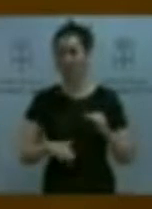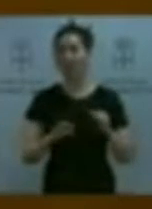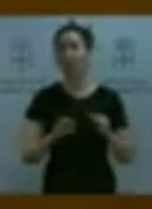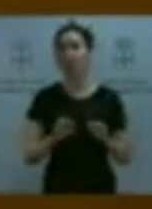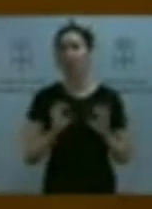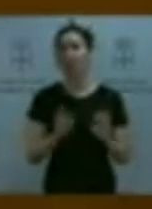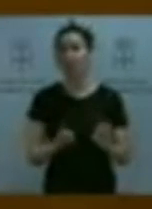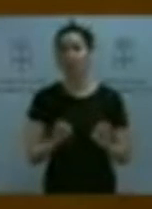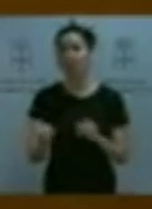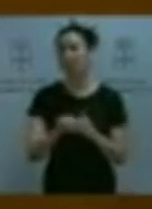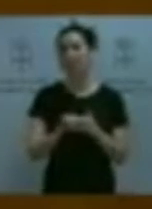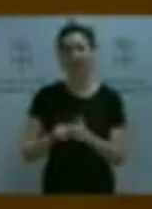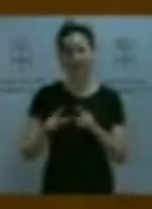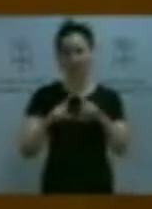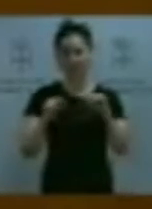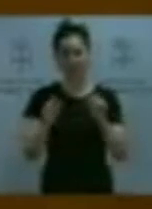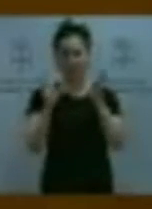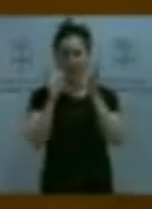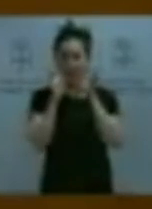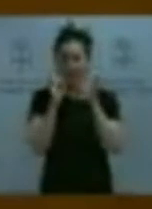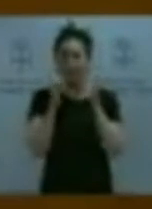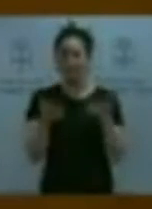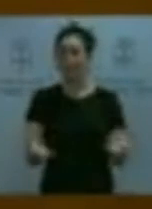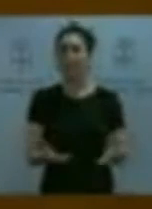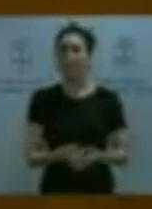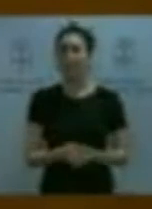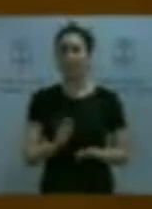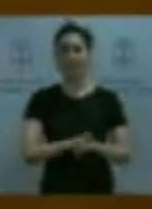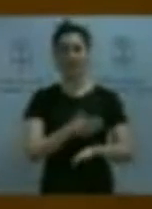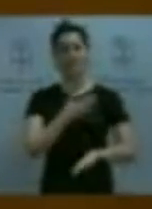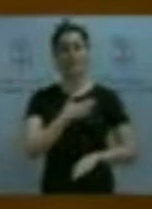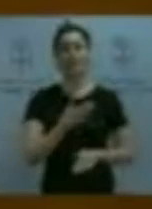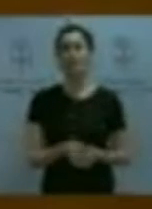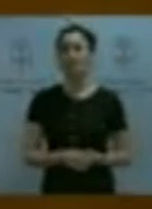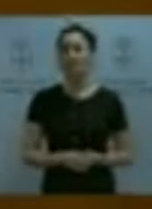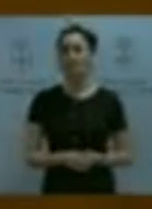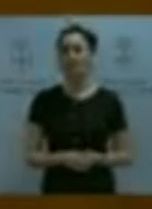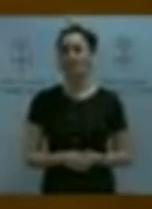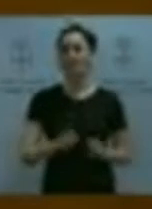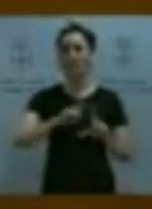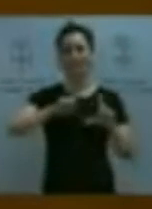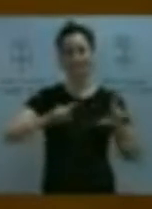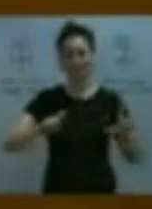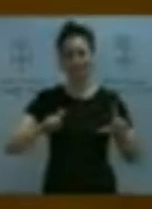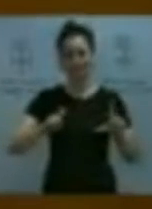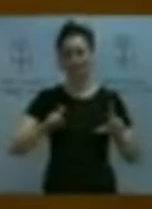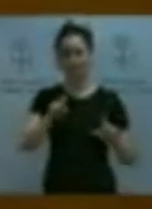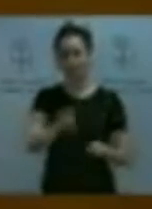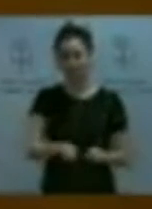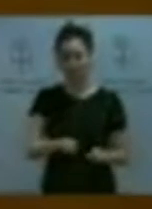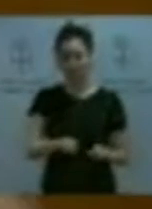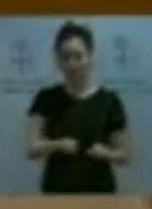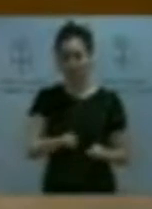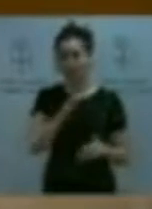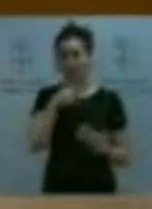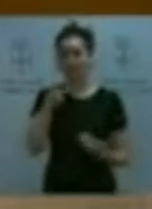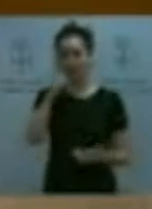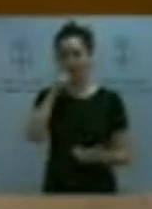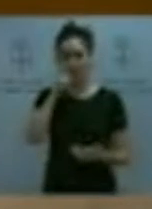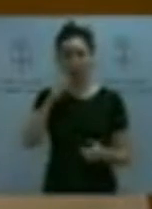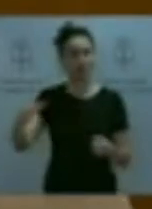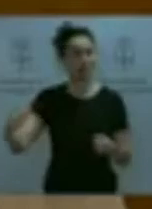datos, para mí, del Instituto Nacional de Estadística de este mes, absolutamente demoledores sobre dónde camina la industria turística, que al final es lo que